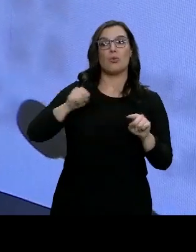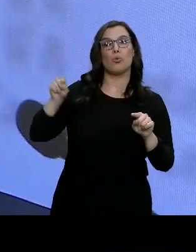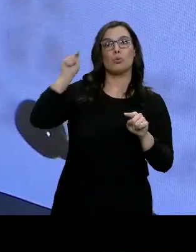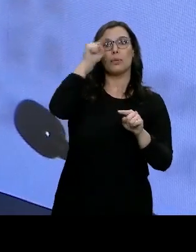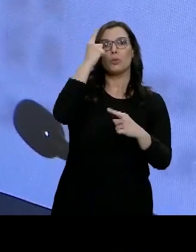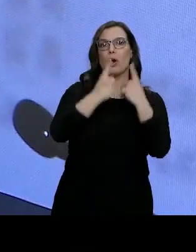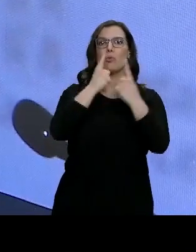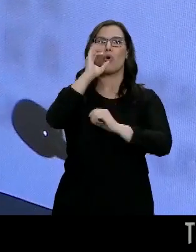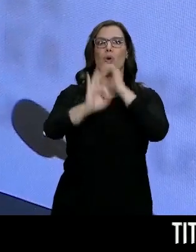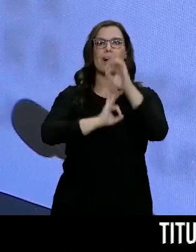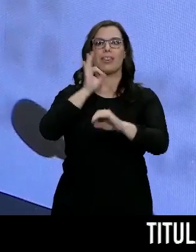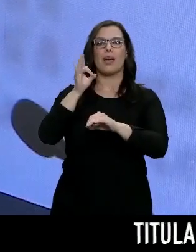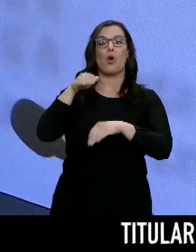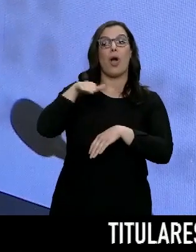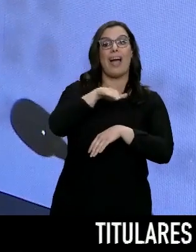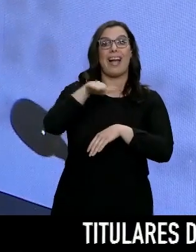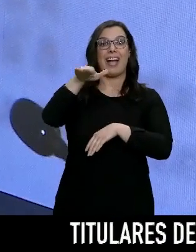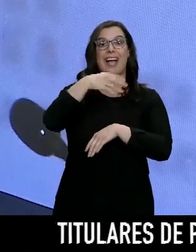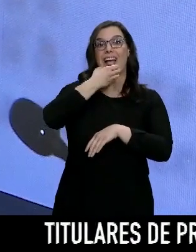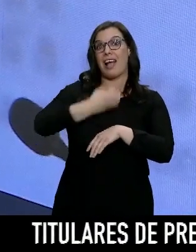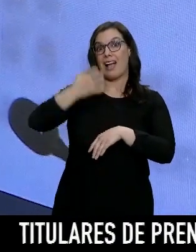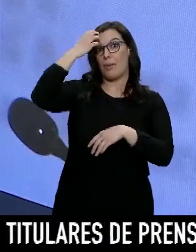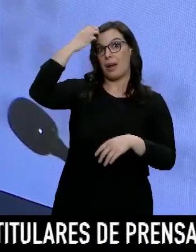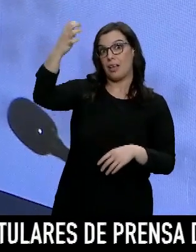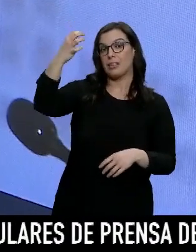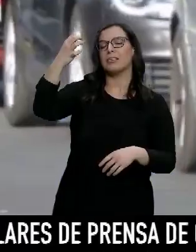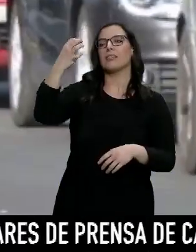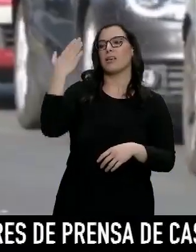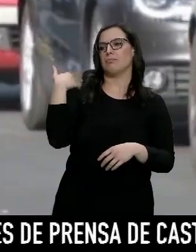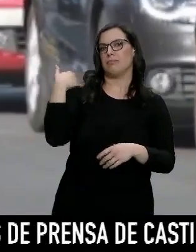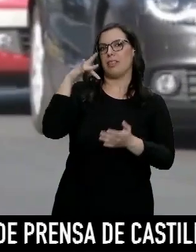celebraron cabalgatas en el mes de enero, el Día de Reyes.